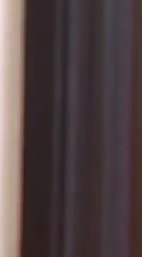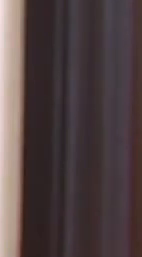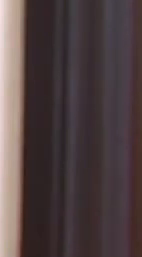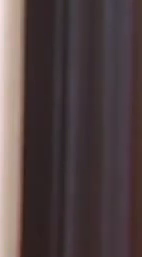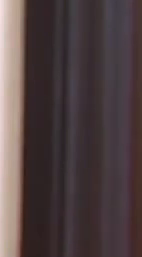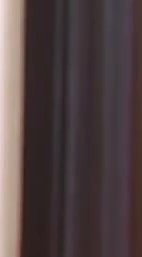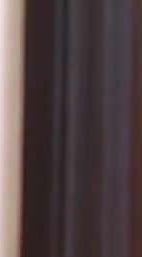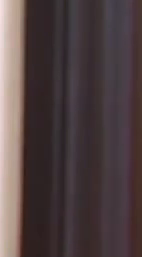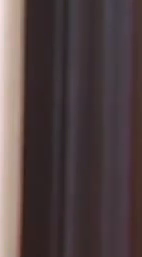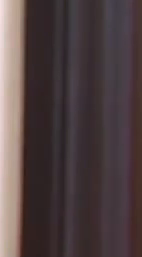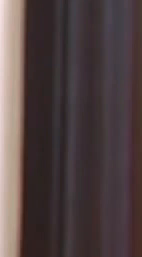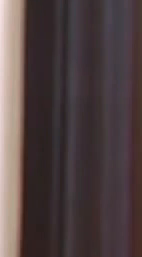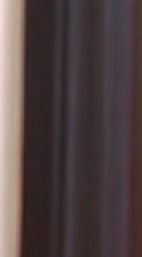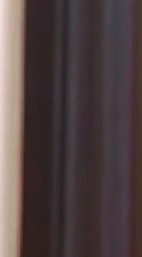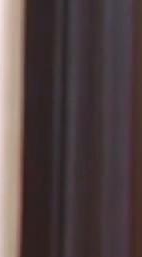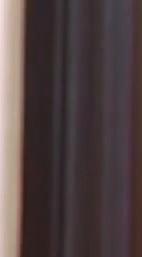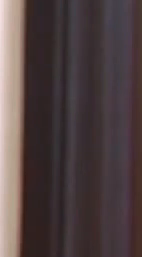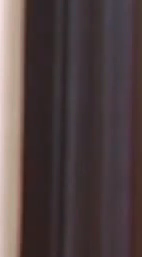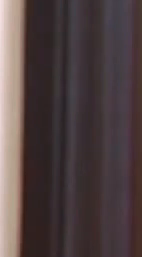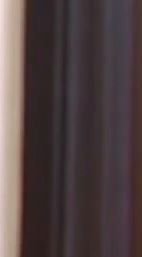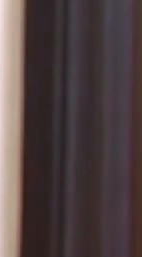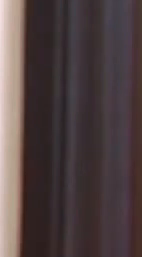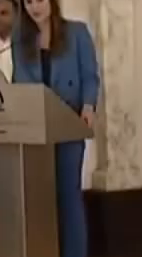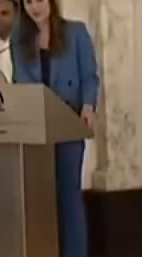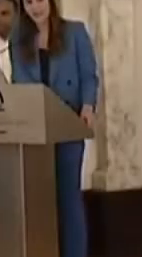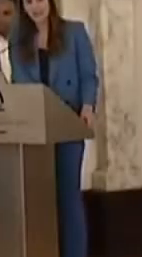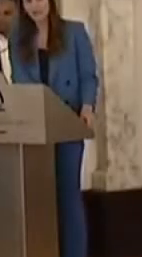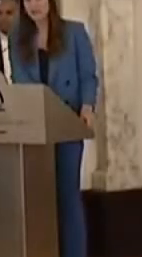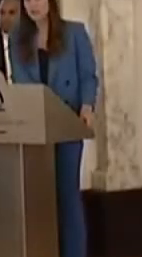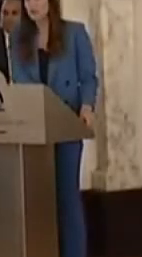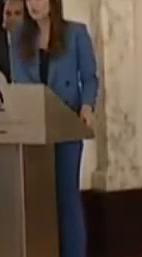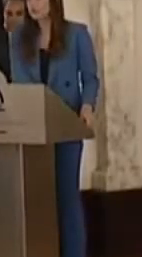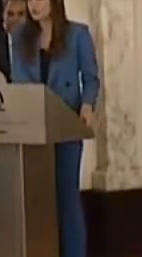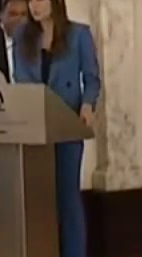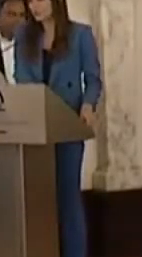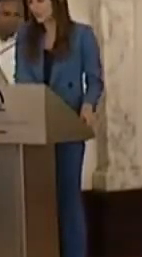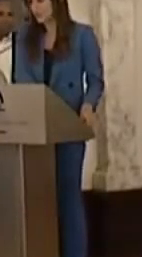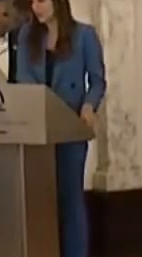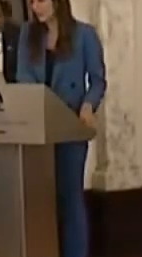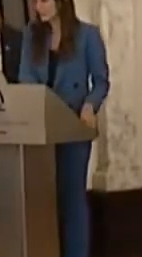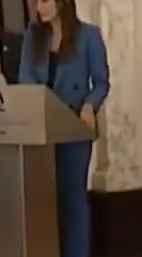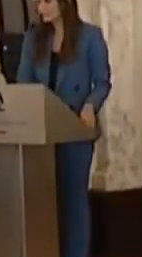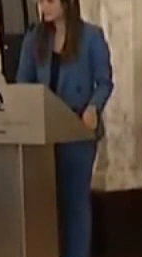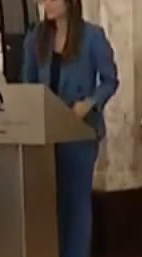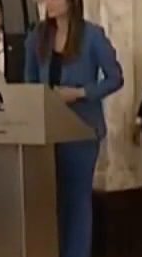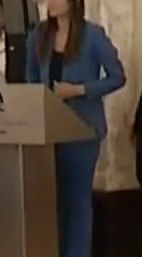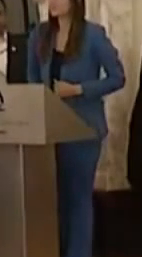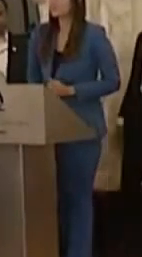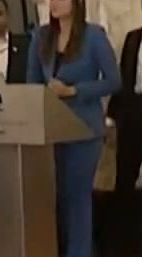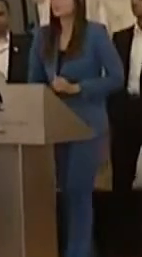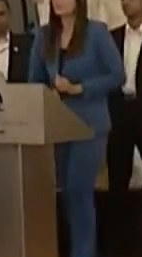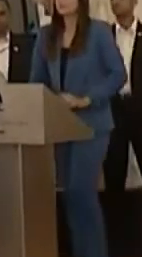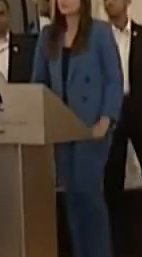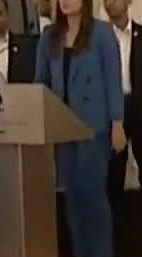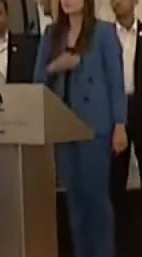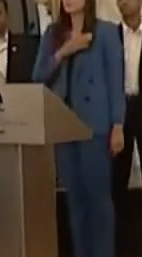hace 3 años y que dirige el presidente de la República. El proyecto está combinado con aduanas, migración, seguridad fronteriza